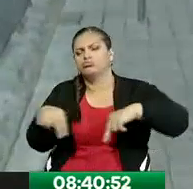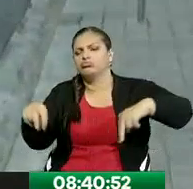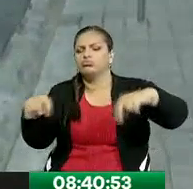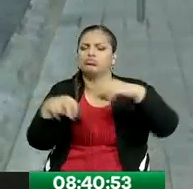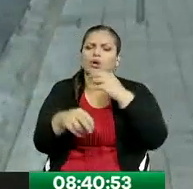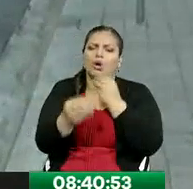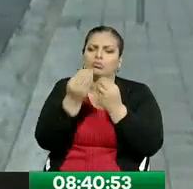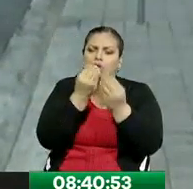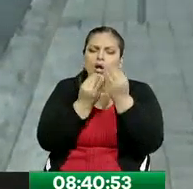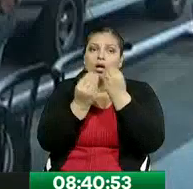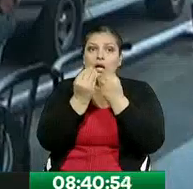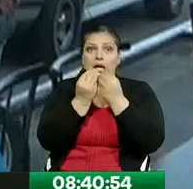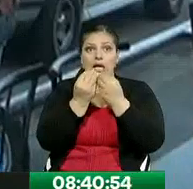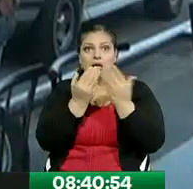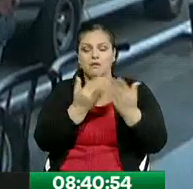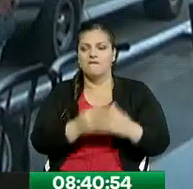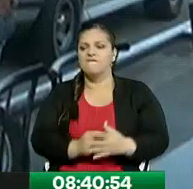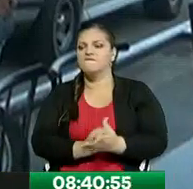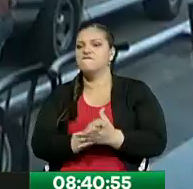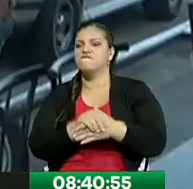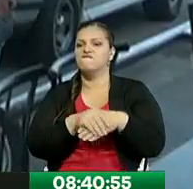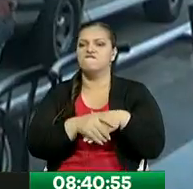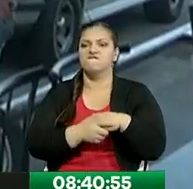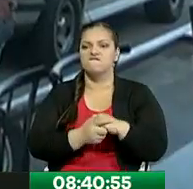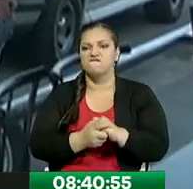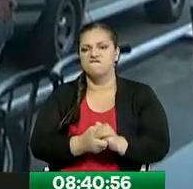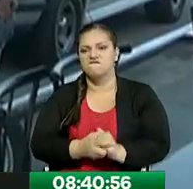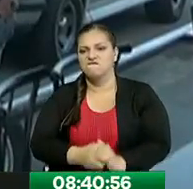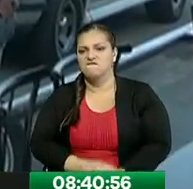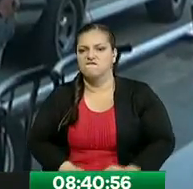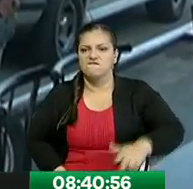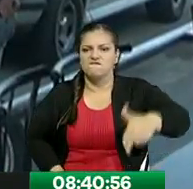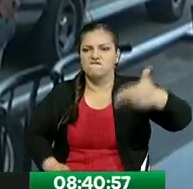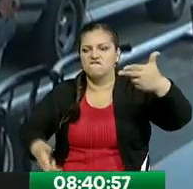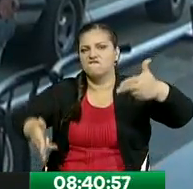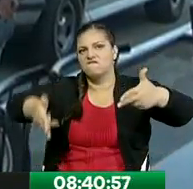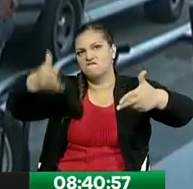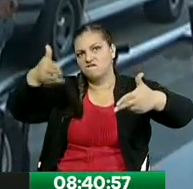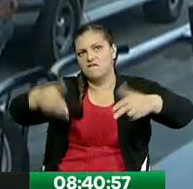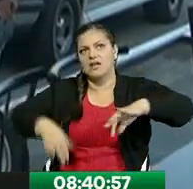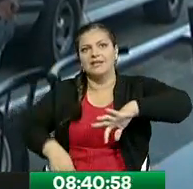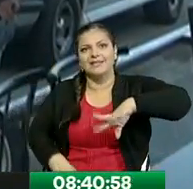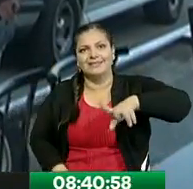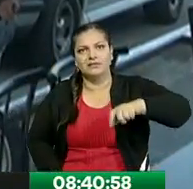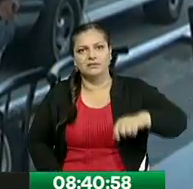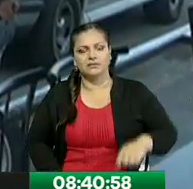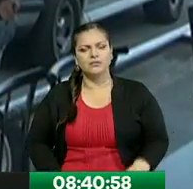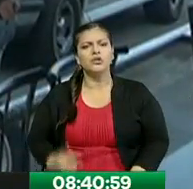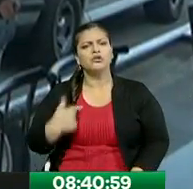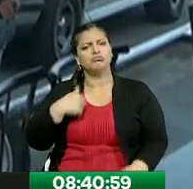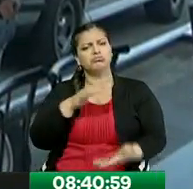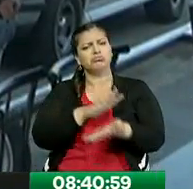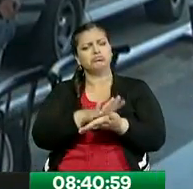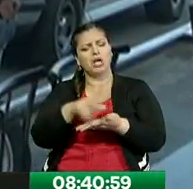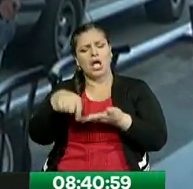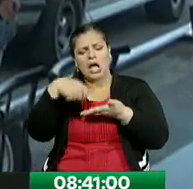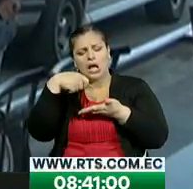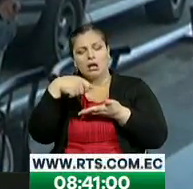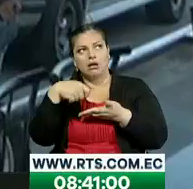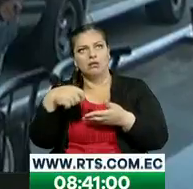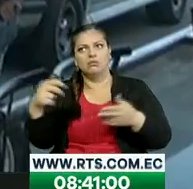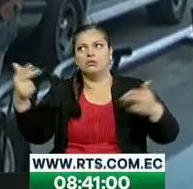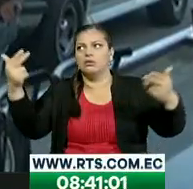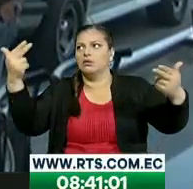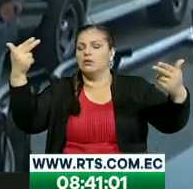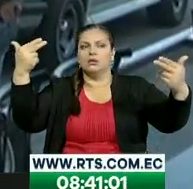quienes viven en este sector. No podemos salir muchas veces ni a los portales porque cuando menos se acuerda pues andan estos señores